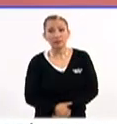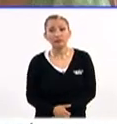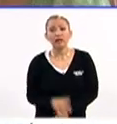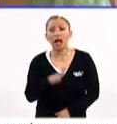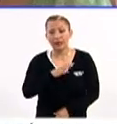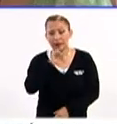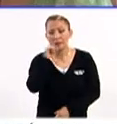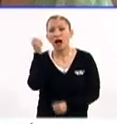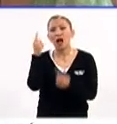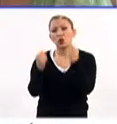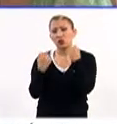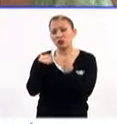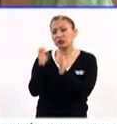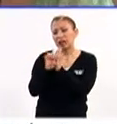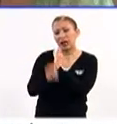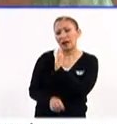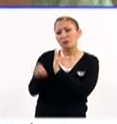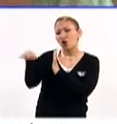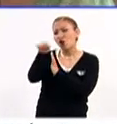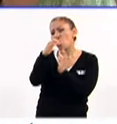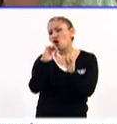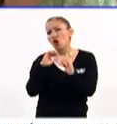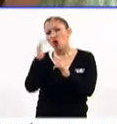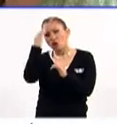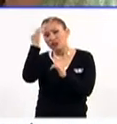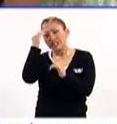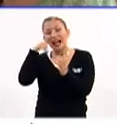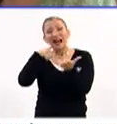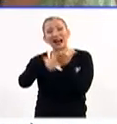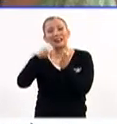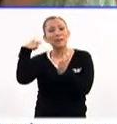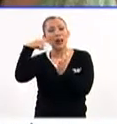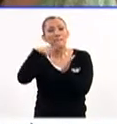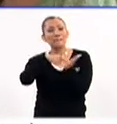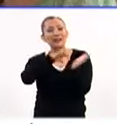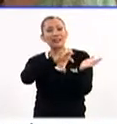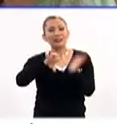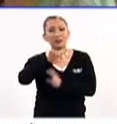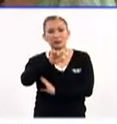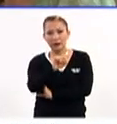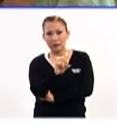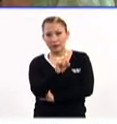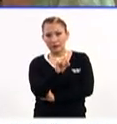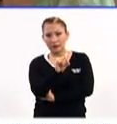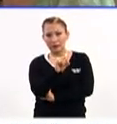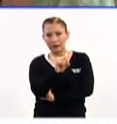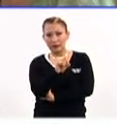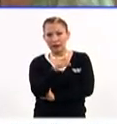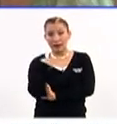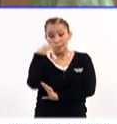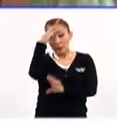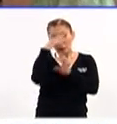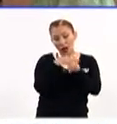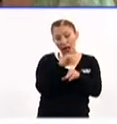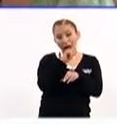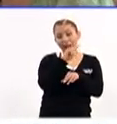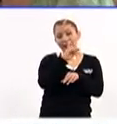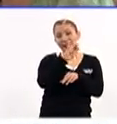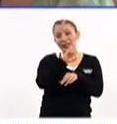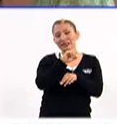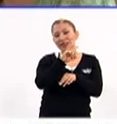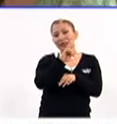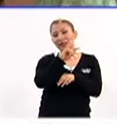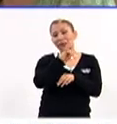Hay también algunas referencias en la conocida como Carta de Veracruz de 1520 y en los memoriales de Andrés de